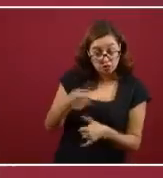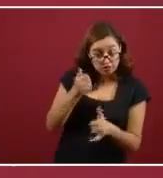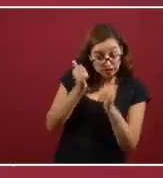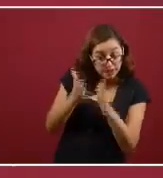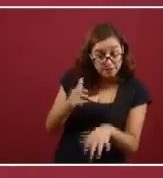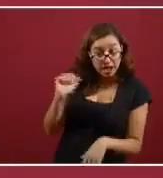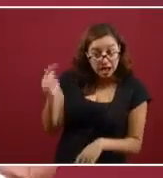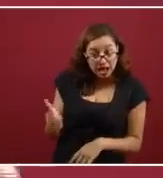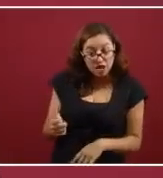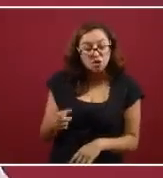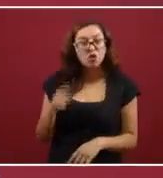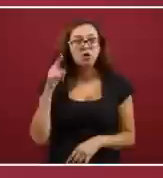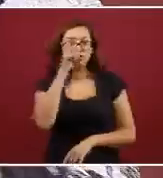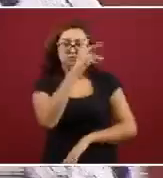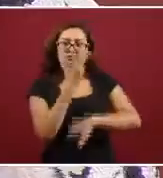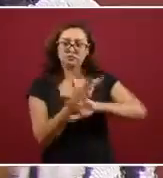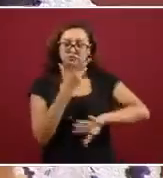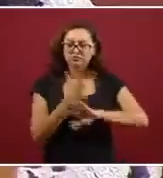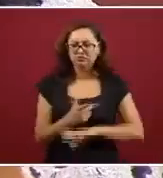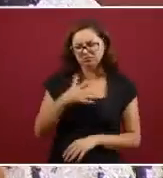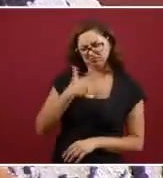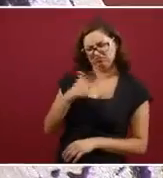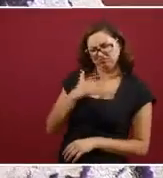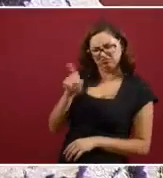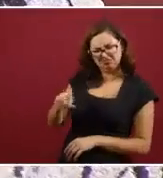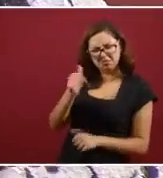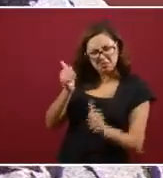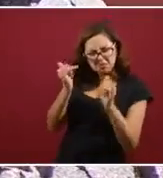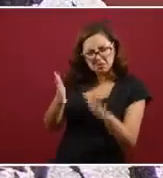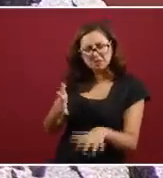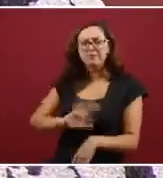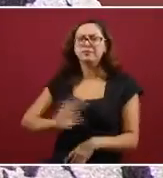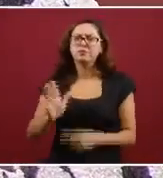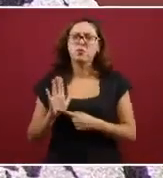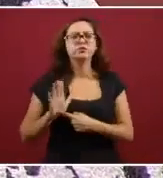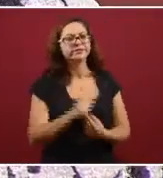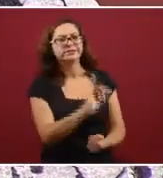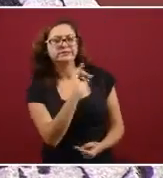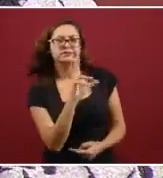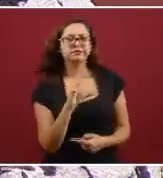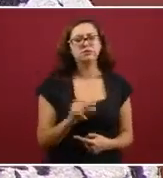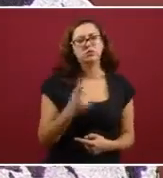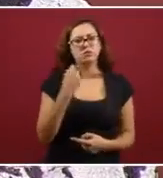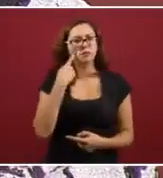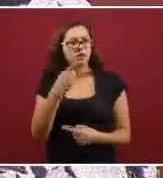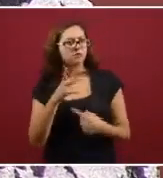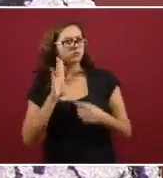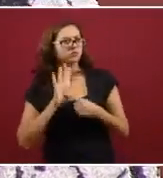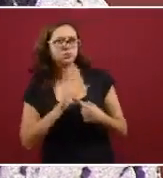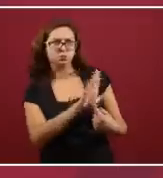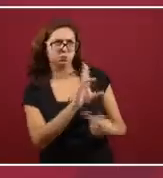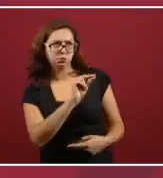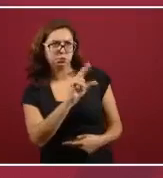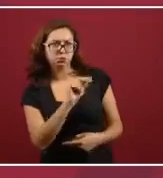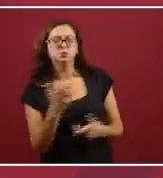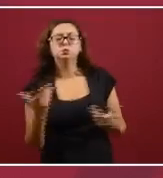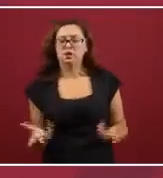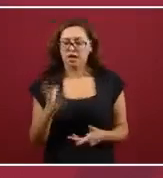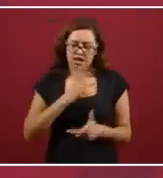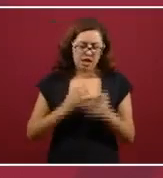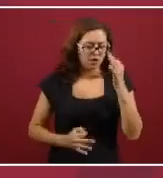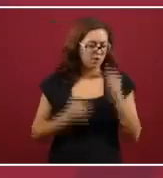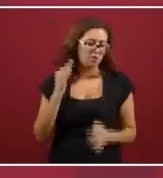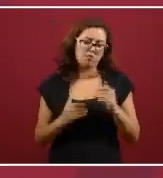está considerando un subsidio inapropiado, eso no es, y hay una ruta para ello. El 19